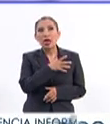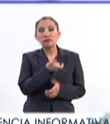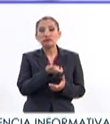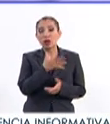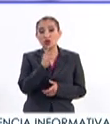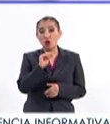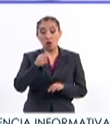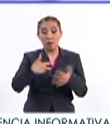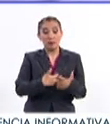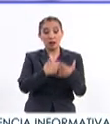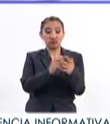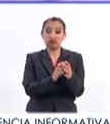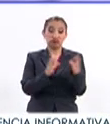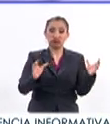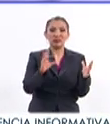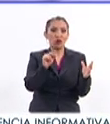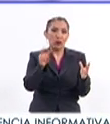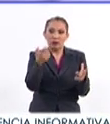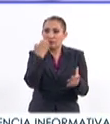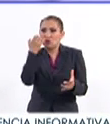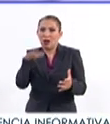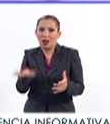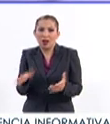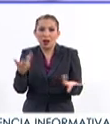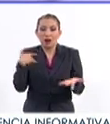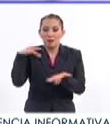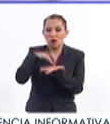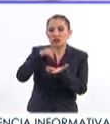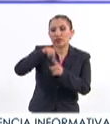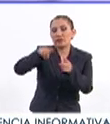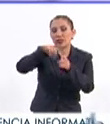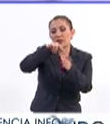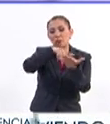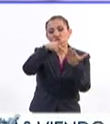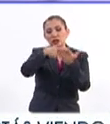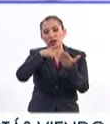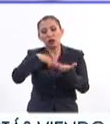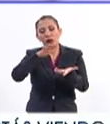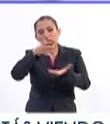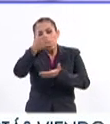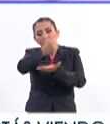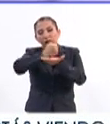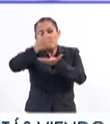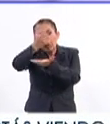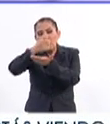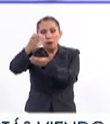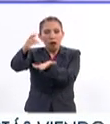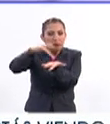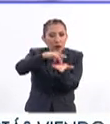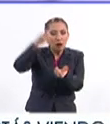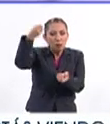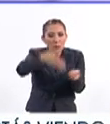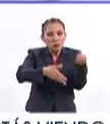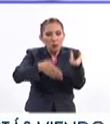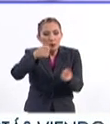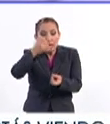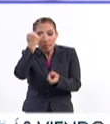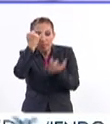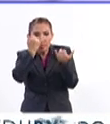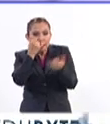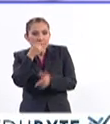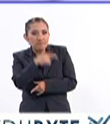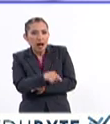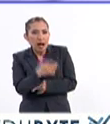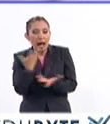pues no somos una empresa, pues el apoyo a través de diversos proyectos que vamos consiguiendo y que vamos participando en la idea